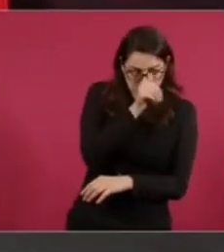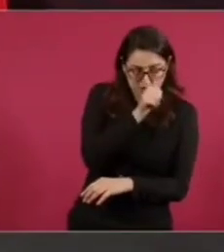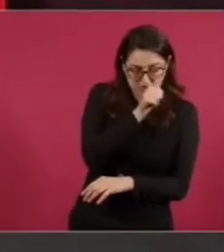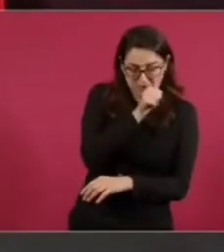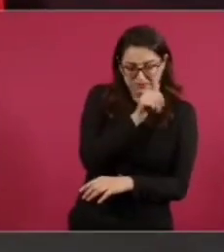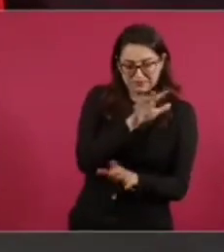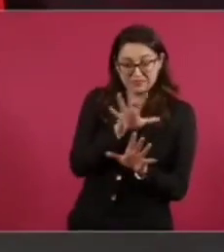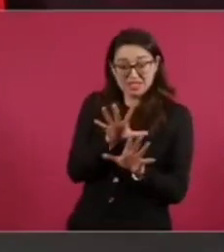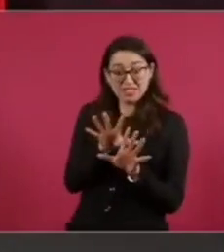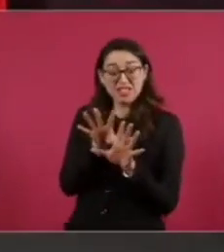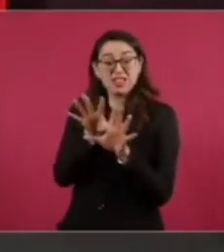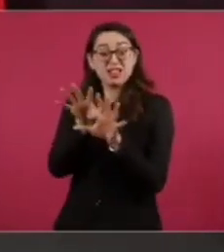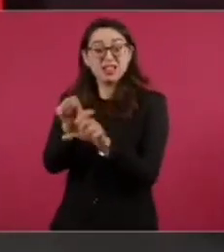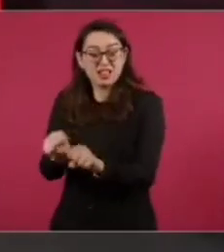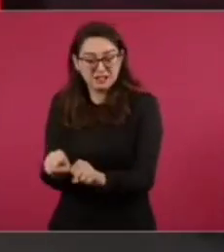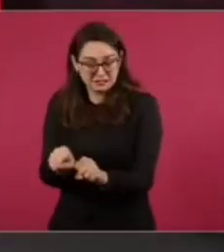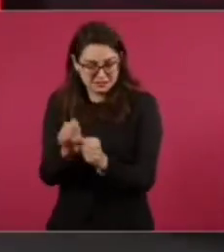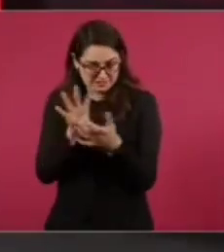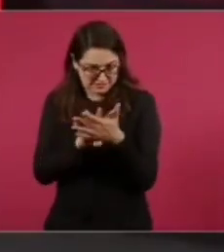¿cómo